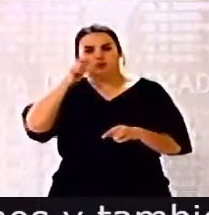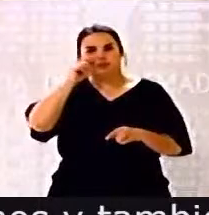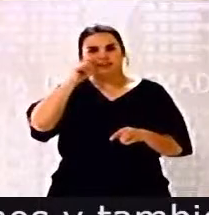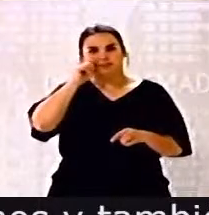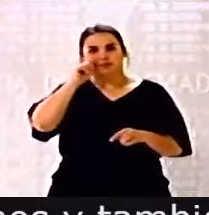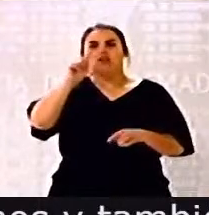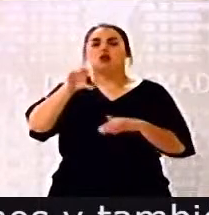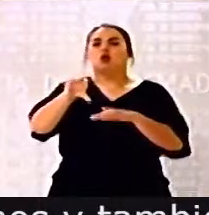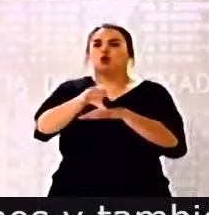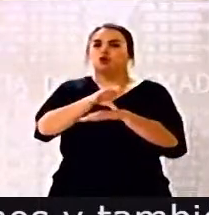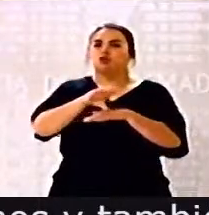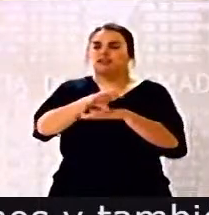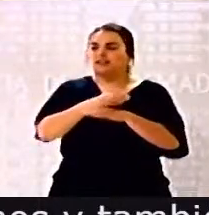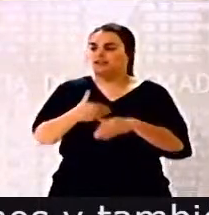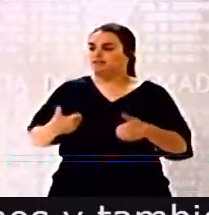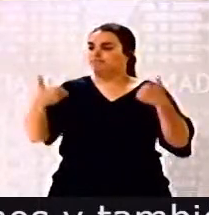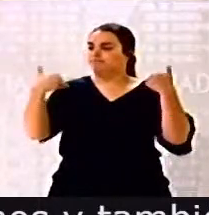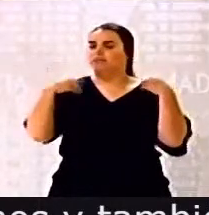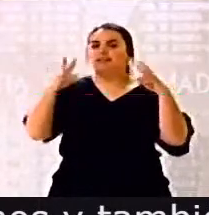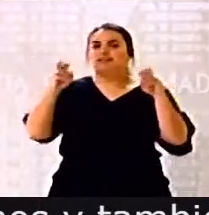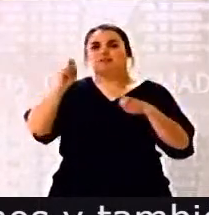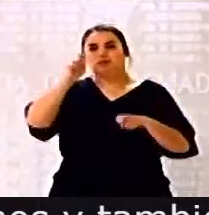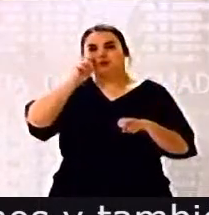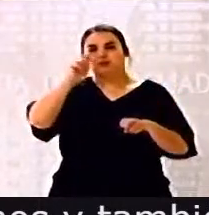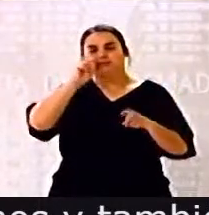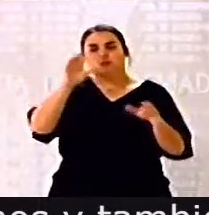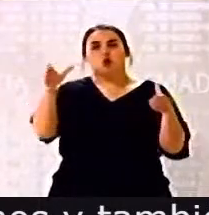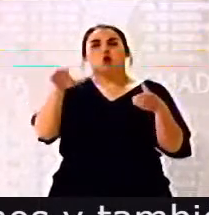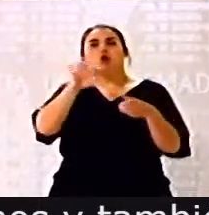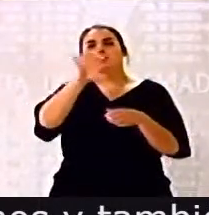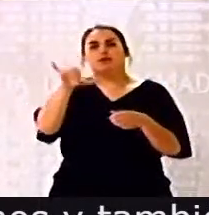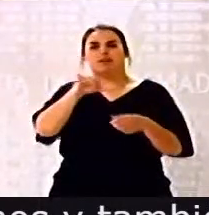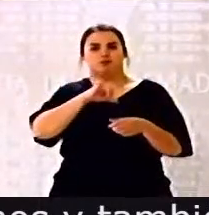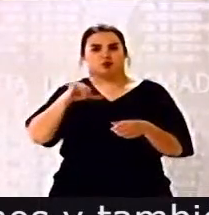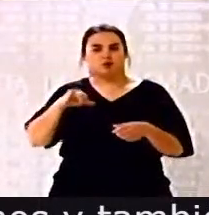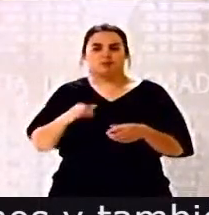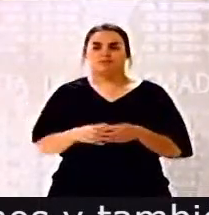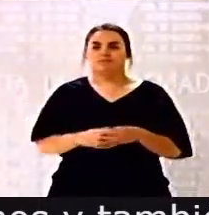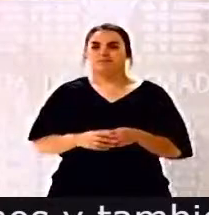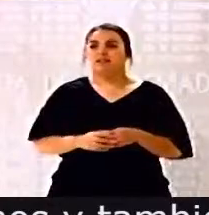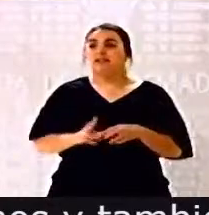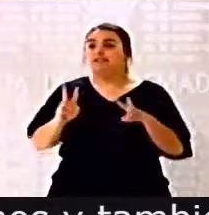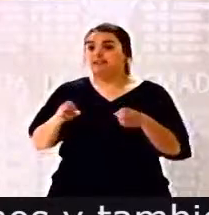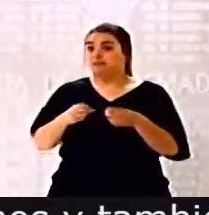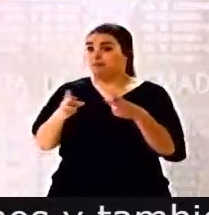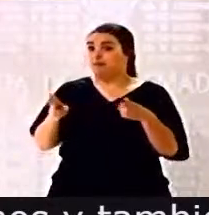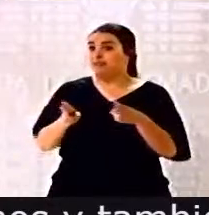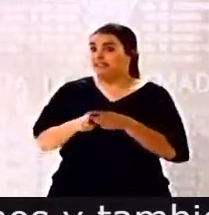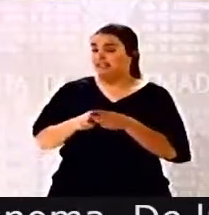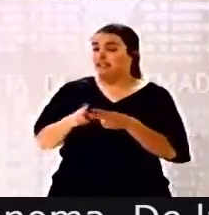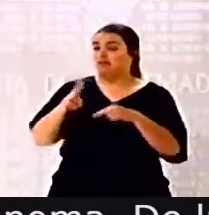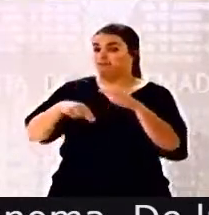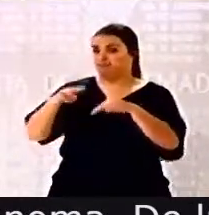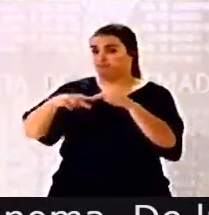a la Consejería competente en materia de turismo de nuestra comunidad autónoma. Con respecto a las piscinas